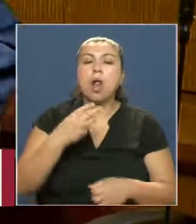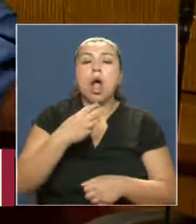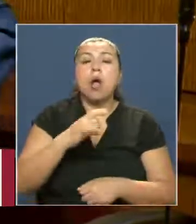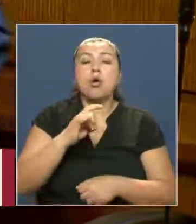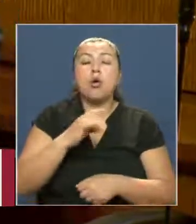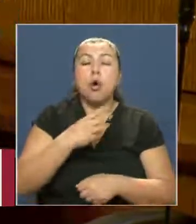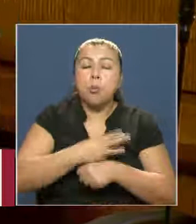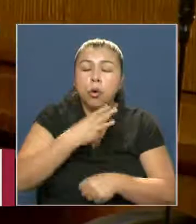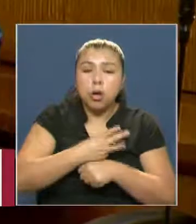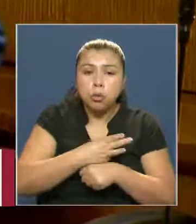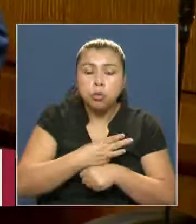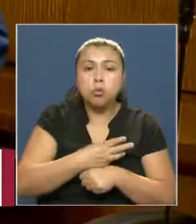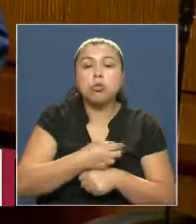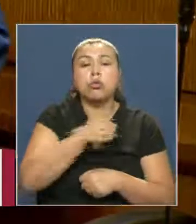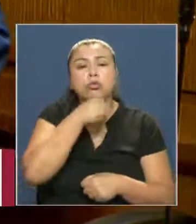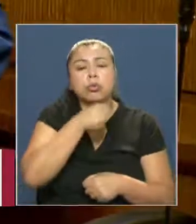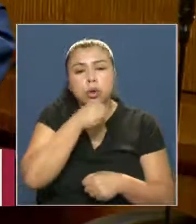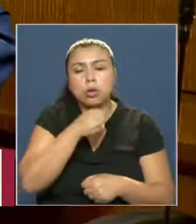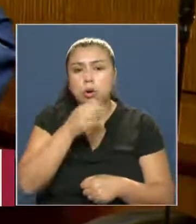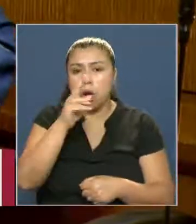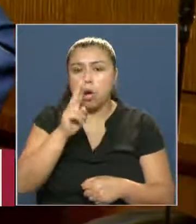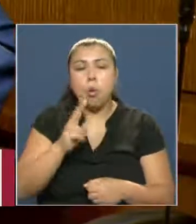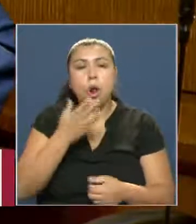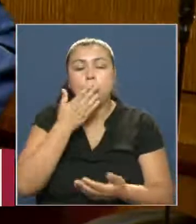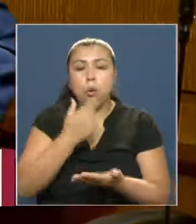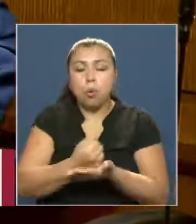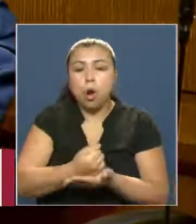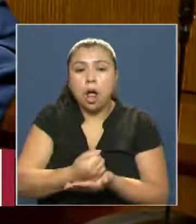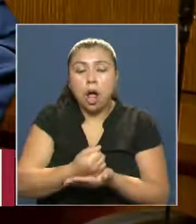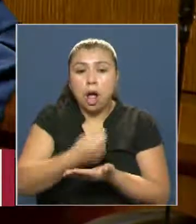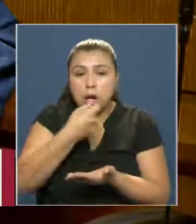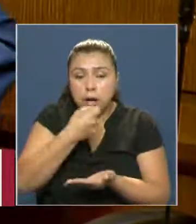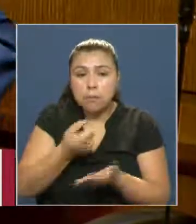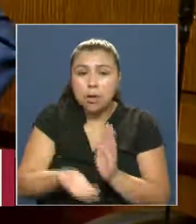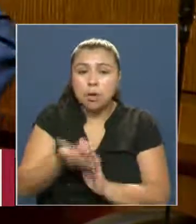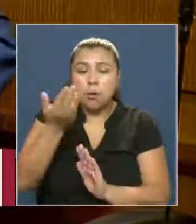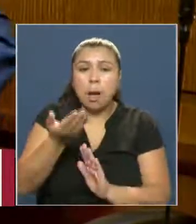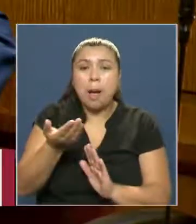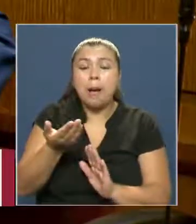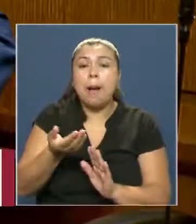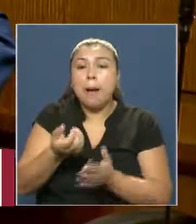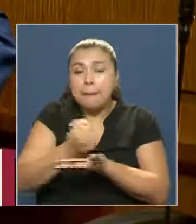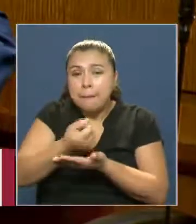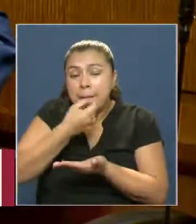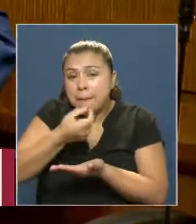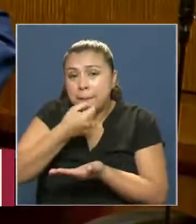se coludieron para subir los precios de los remedios más utilizados por los adultos mayores?